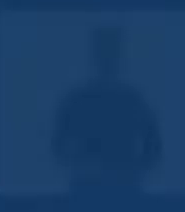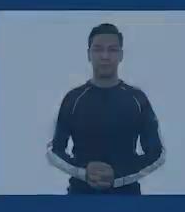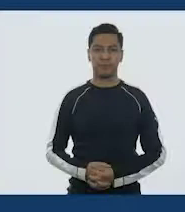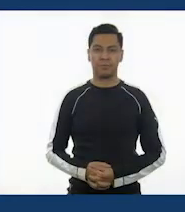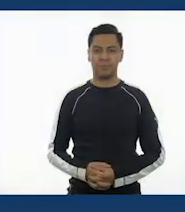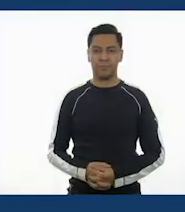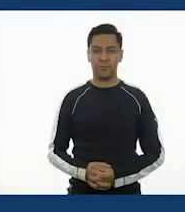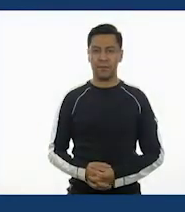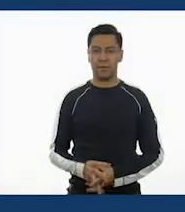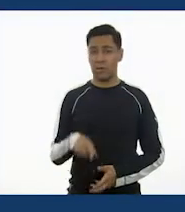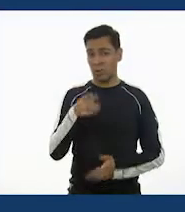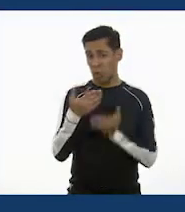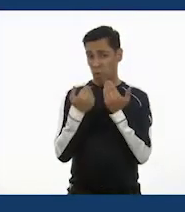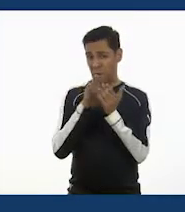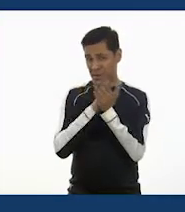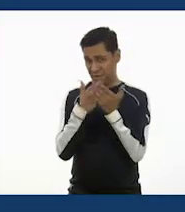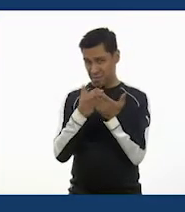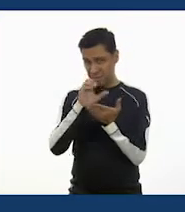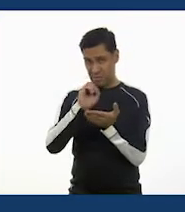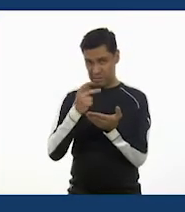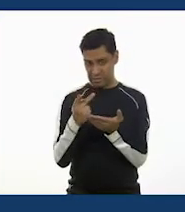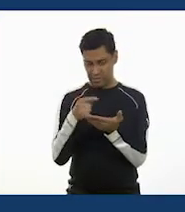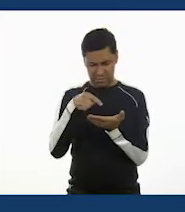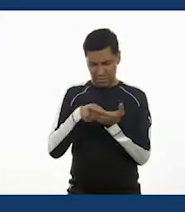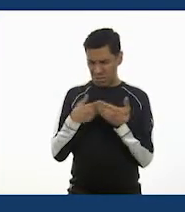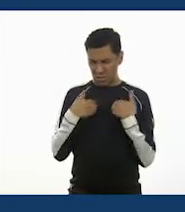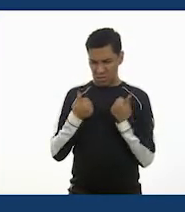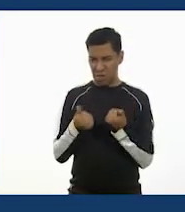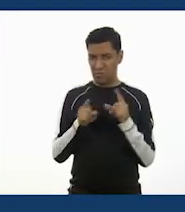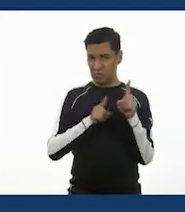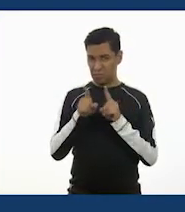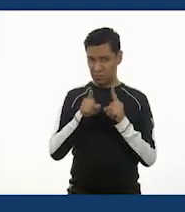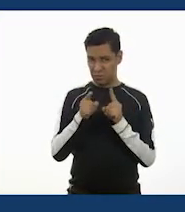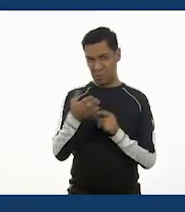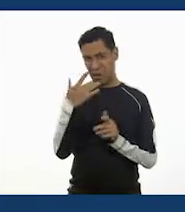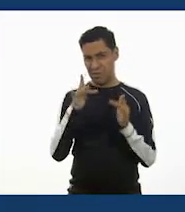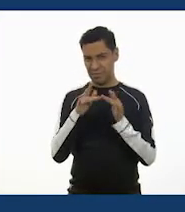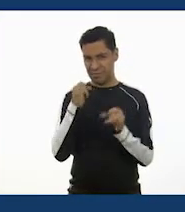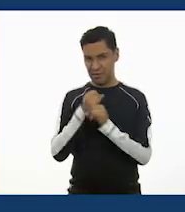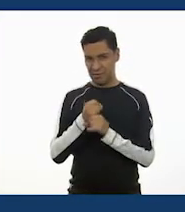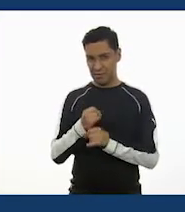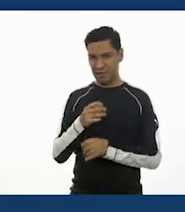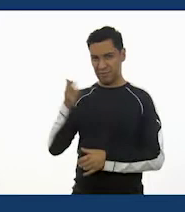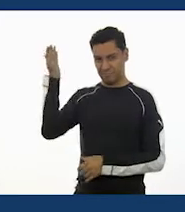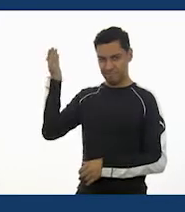Si no tienes el libro de texto o necesitas ayuda para responder las preguntas, contáctanos.